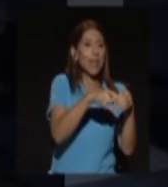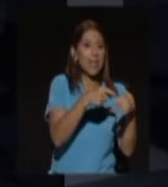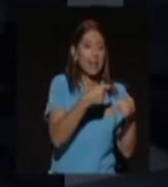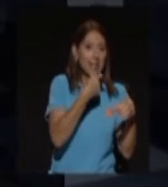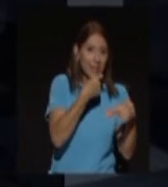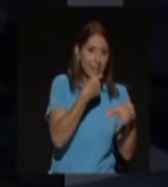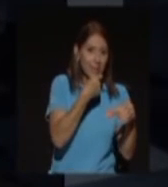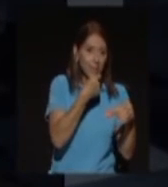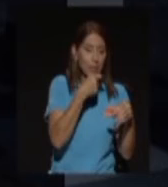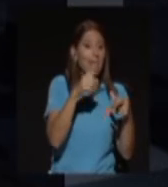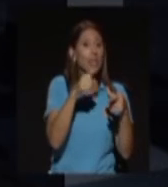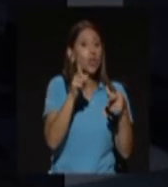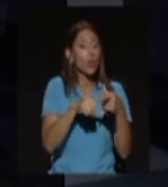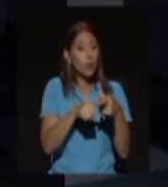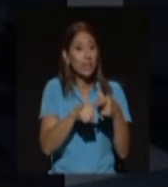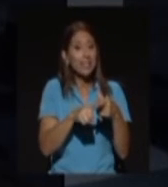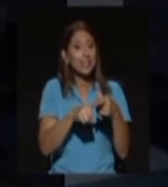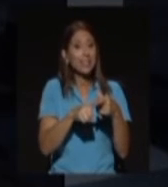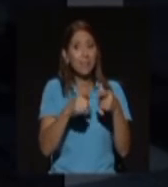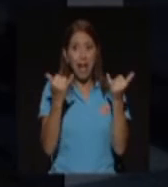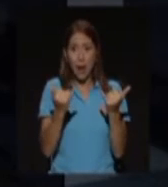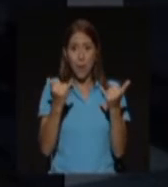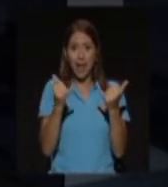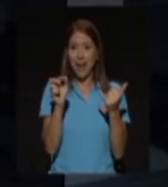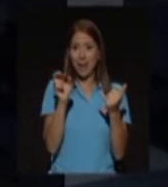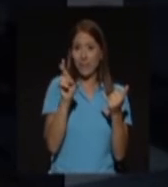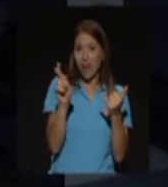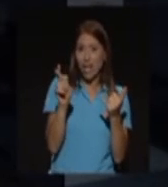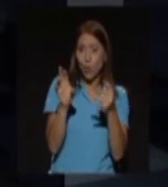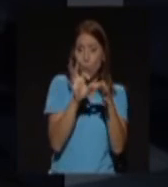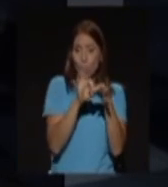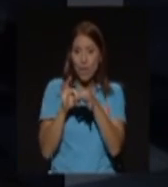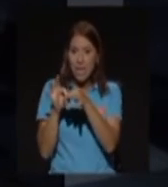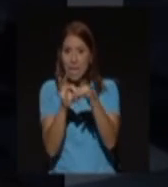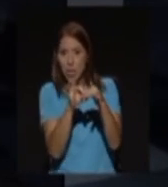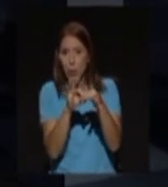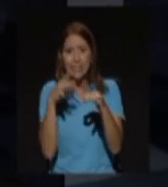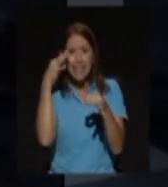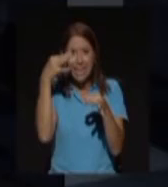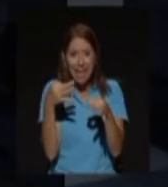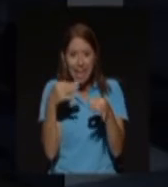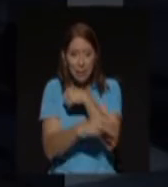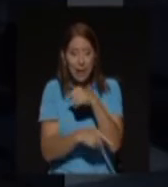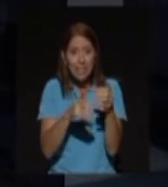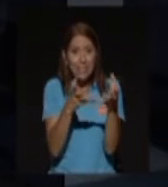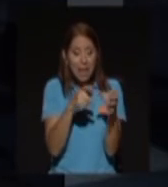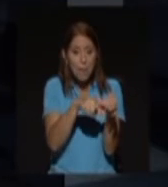Brexit. O sea, hay signos de pregunta sobre cuál va a ser el desenlace final de este proceso.